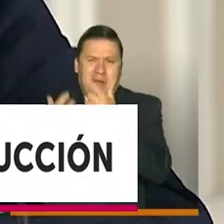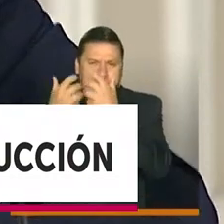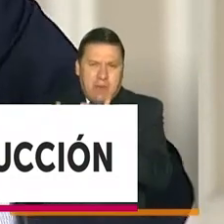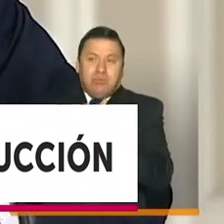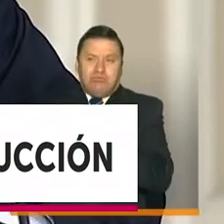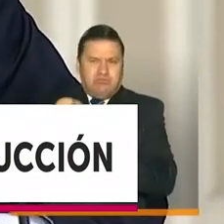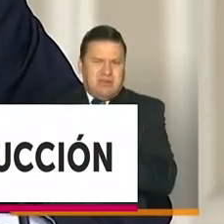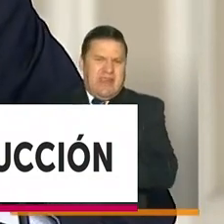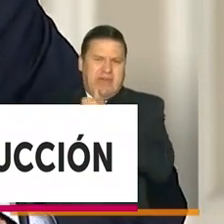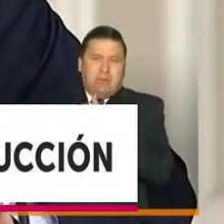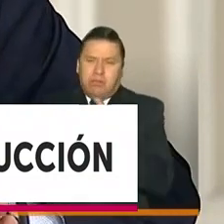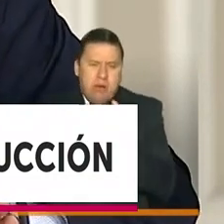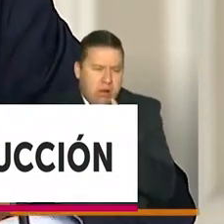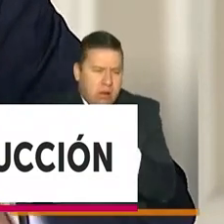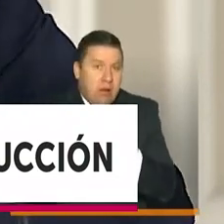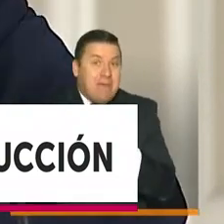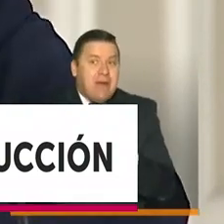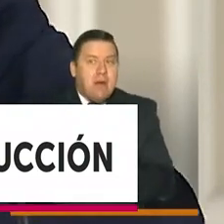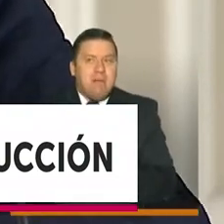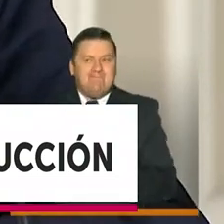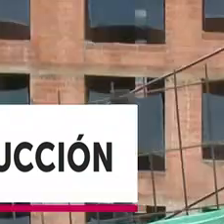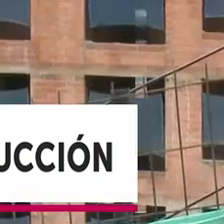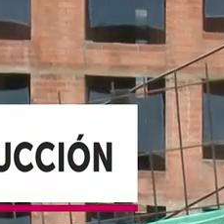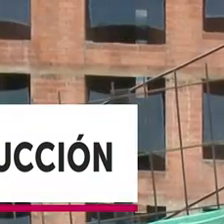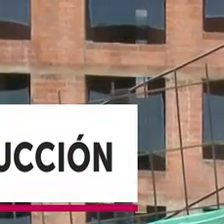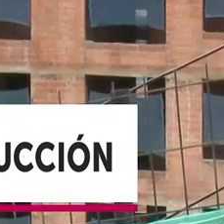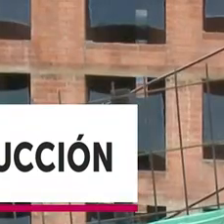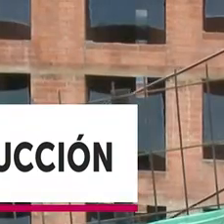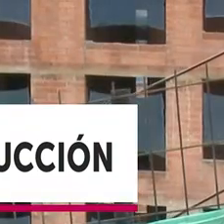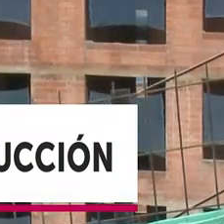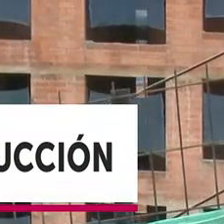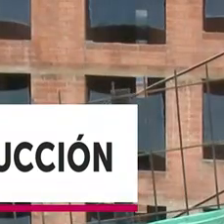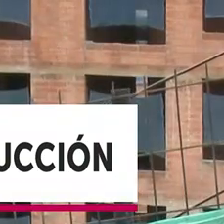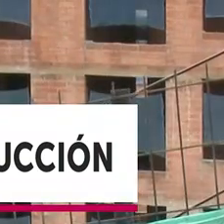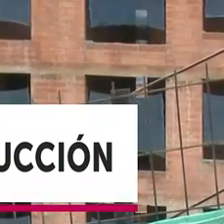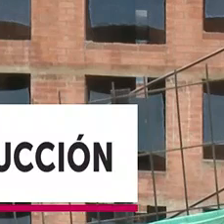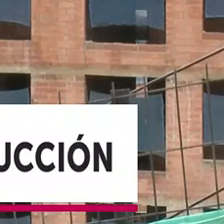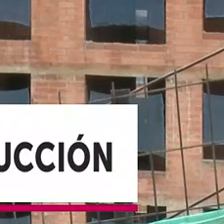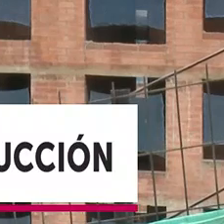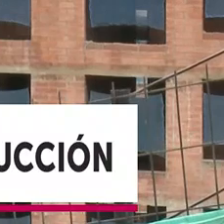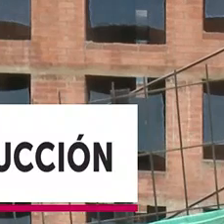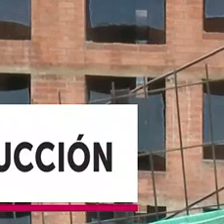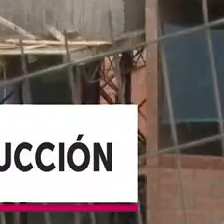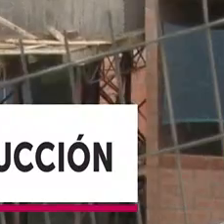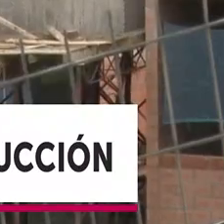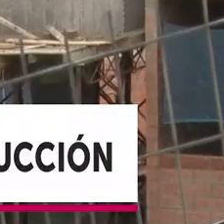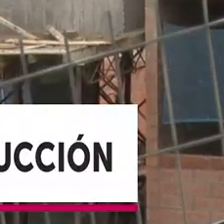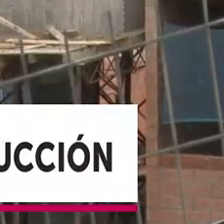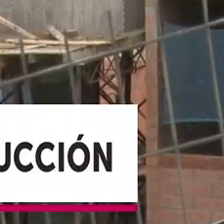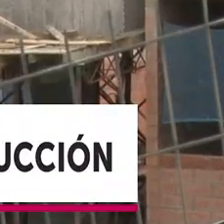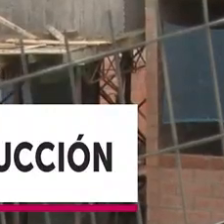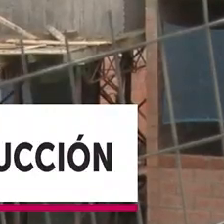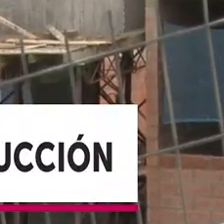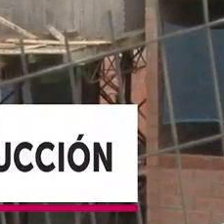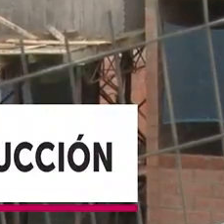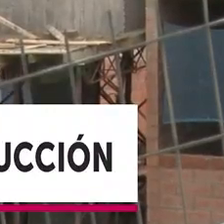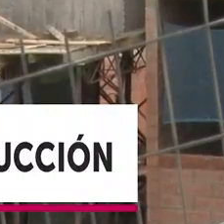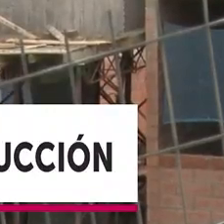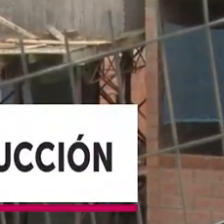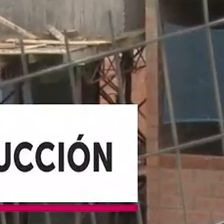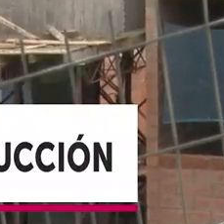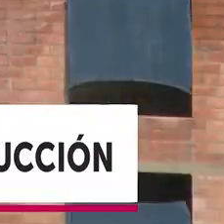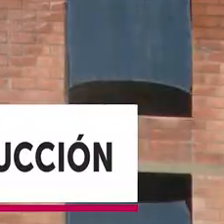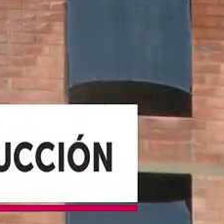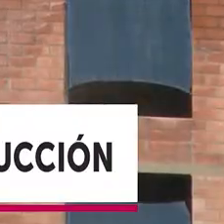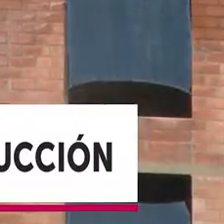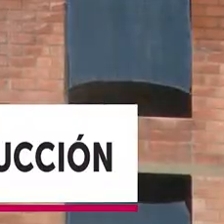desarrollar conjuntamente protocolos de bioseguridad. En la construcción han vuelto a operar 1.000 obras donde ahora trabajan 100.000 personas, y la meta